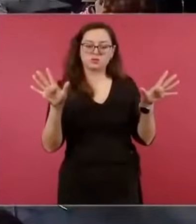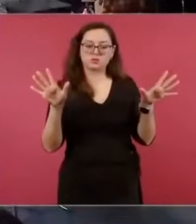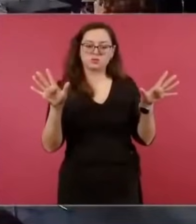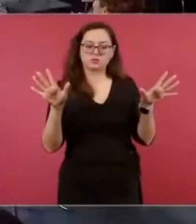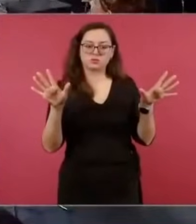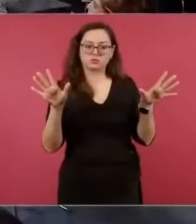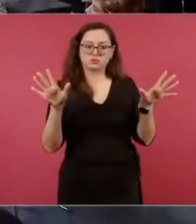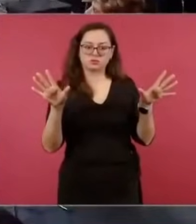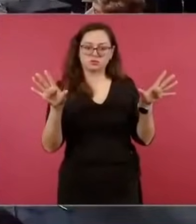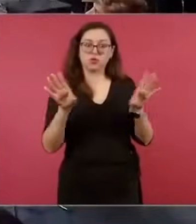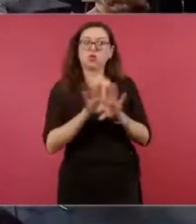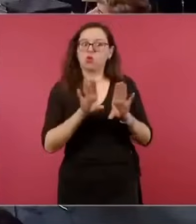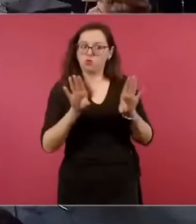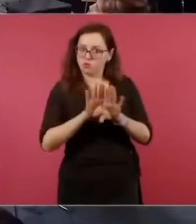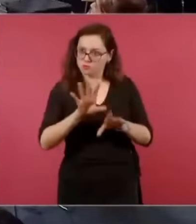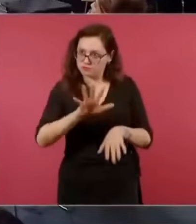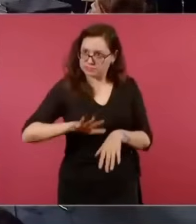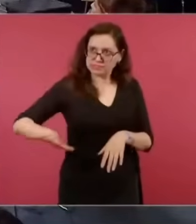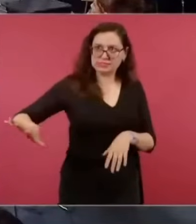cuando